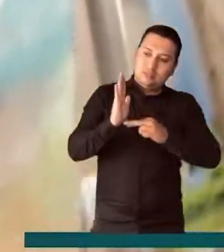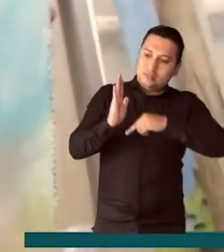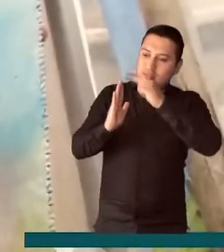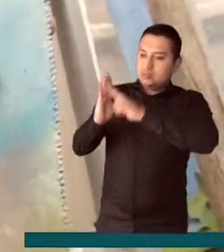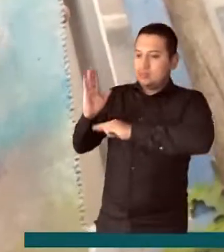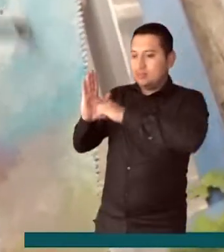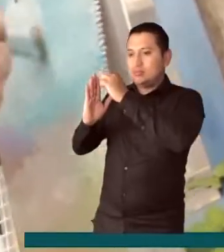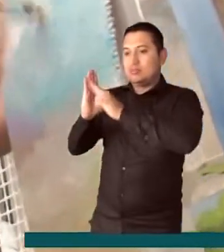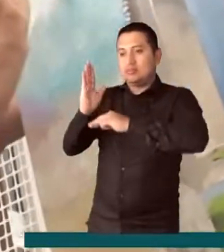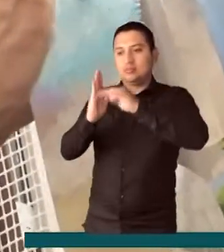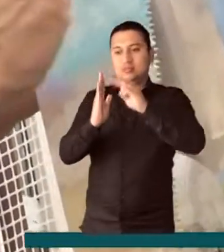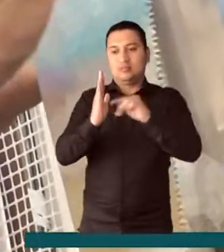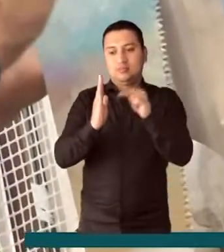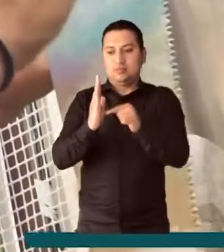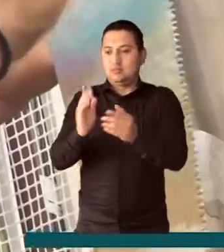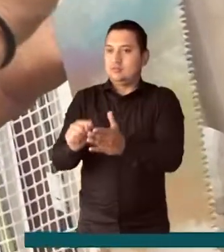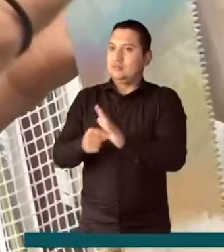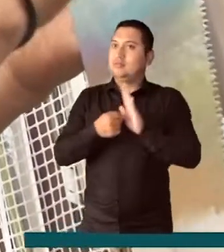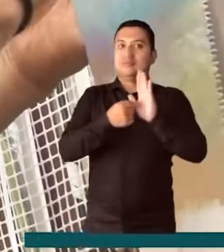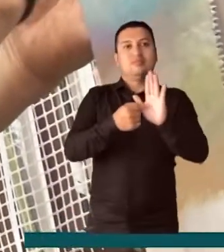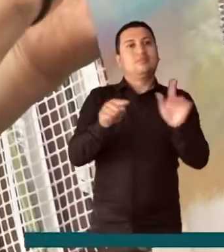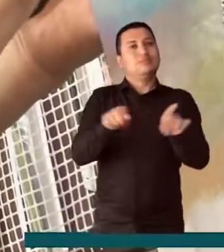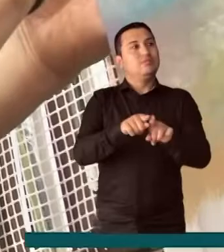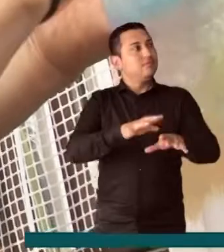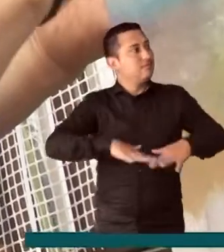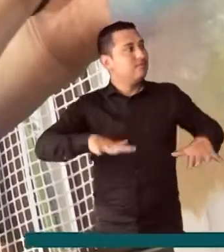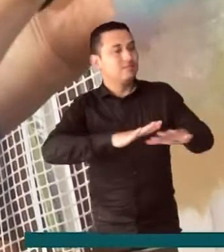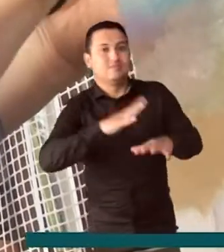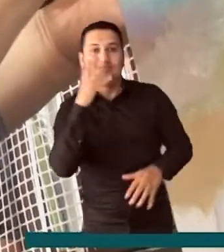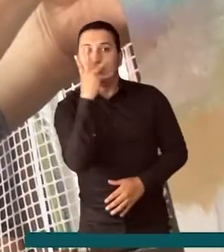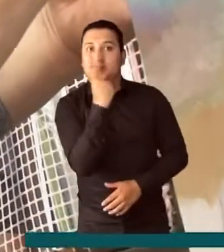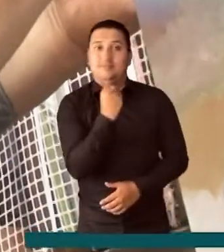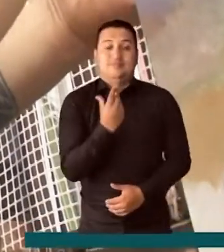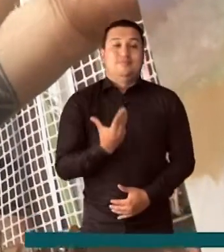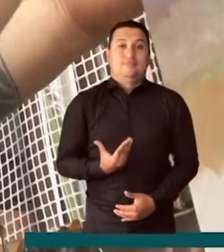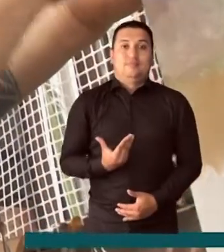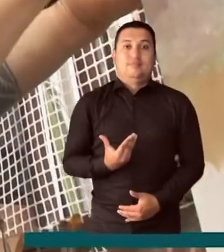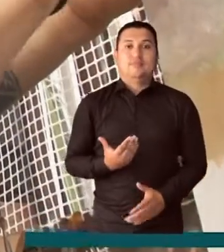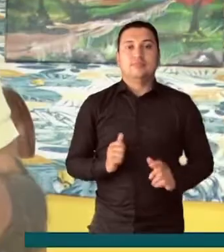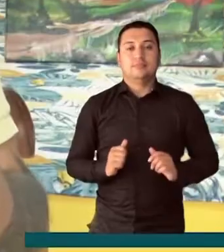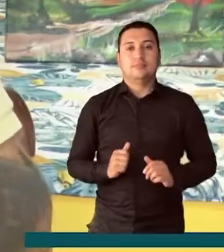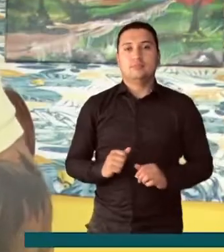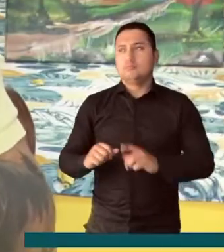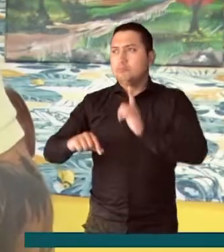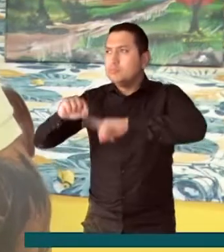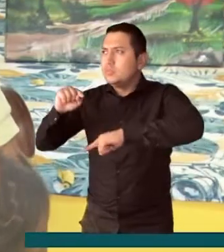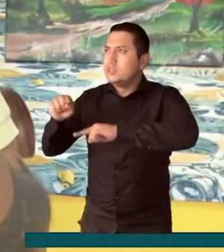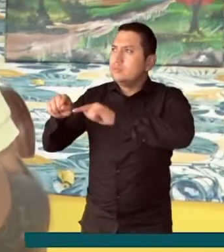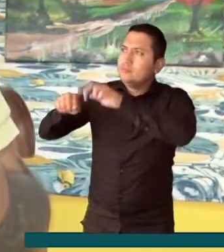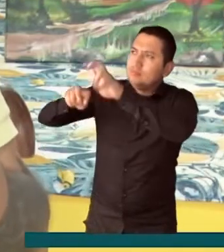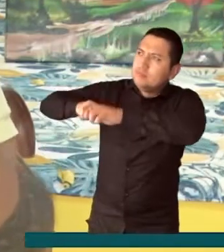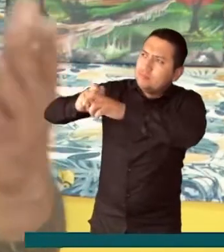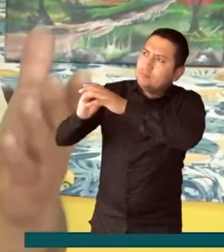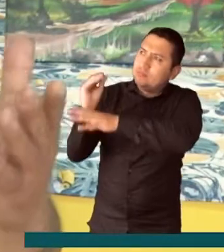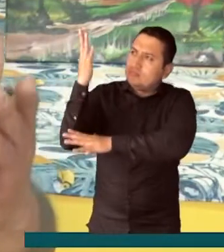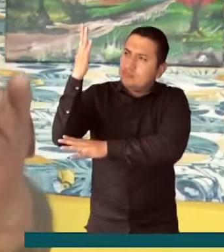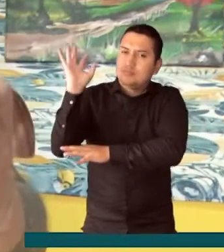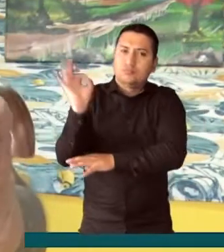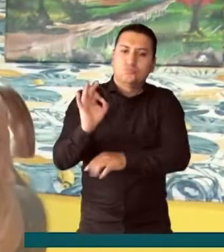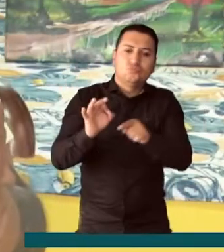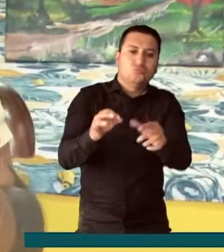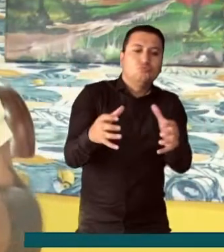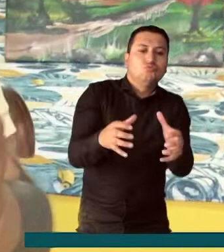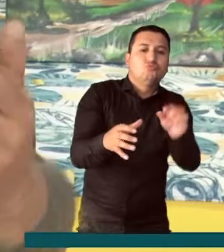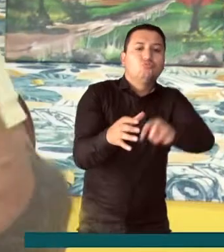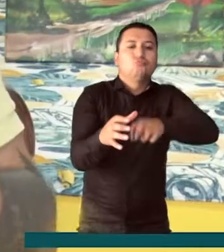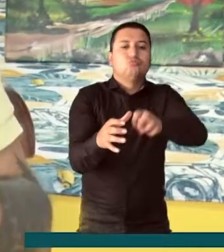para que nos den una belleza, nos embellezca el medio ambiente. Si no podemos sembrar un árbol, si no podemos sembrar